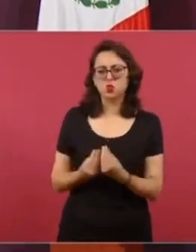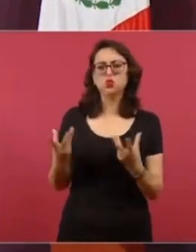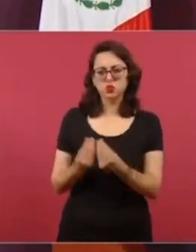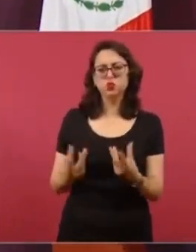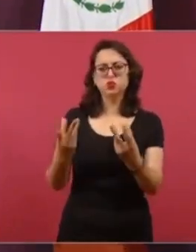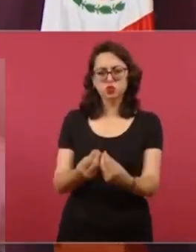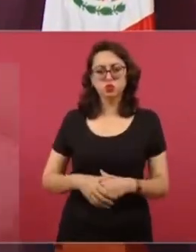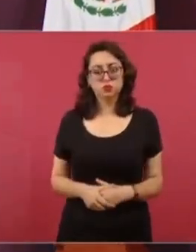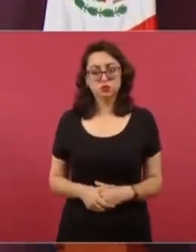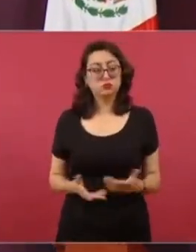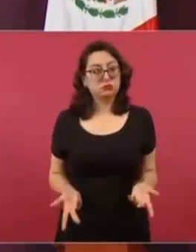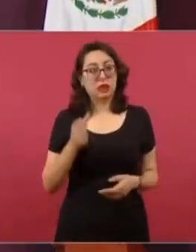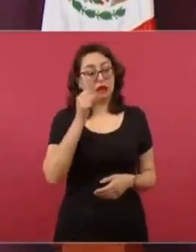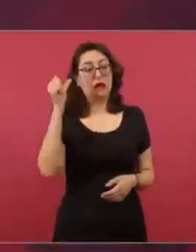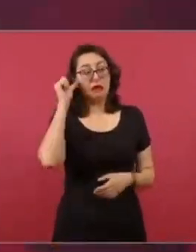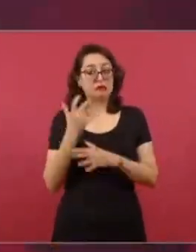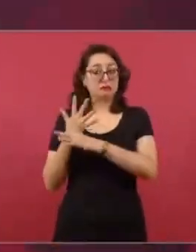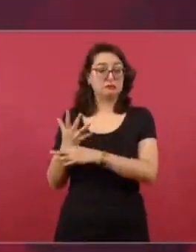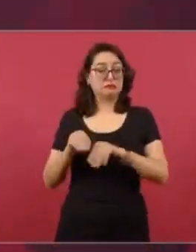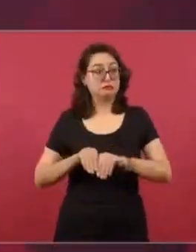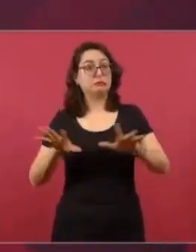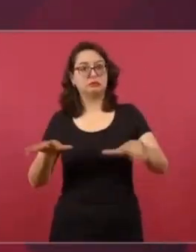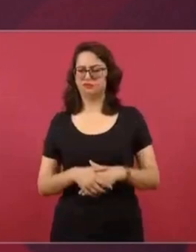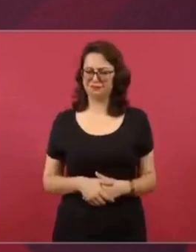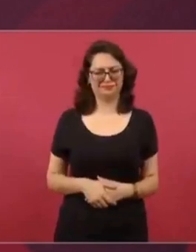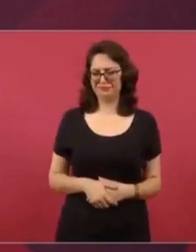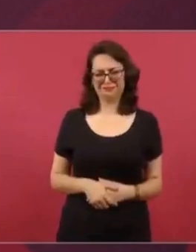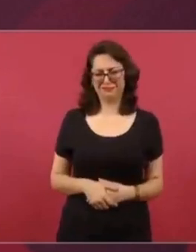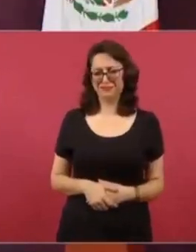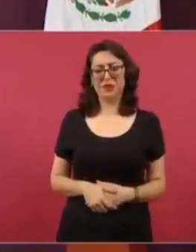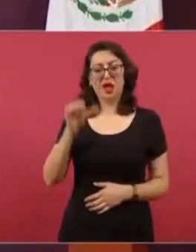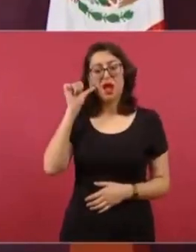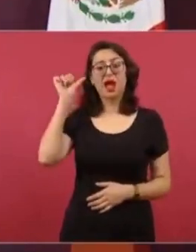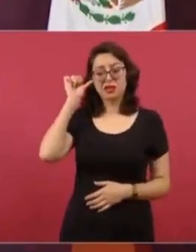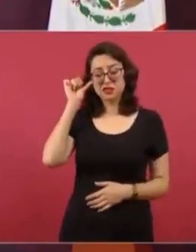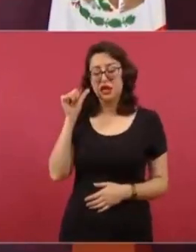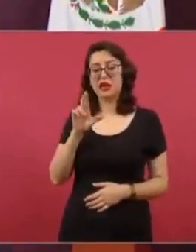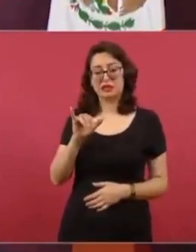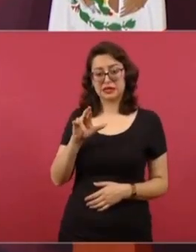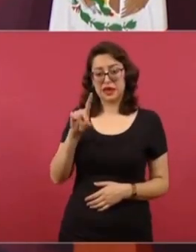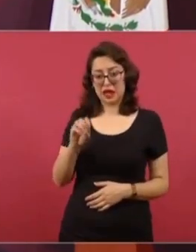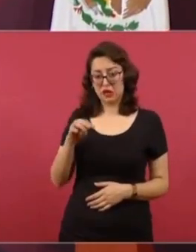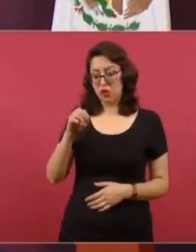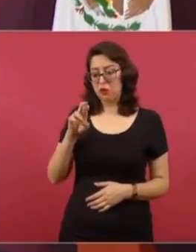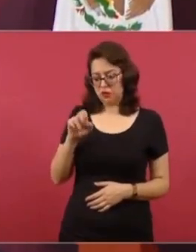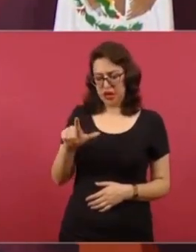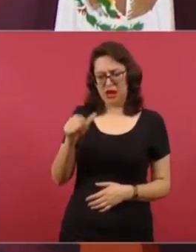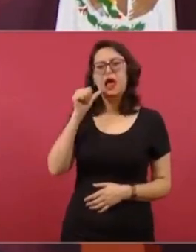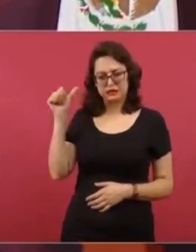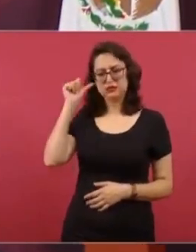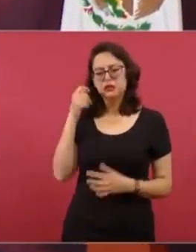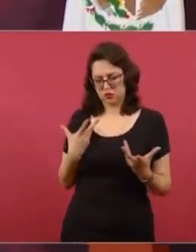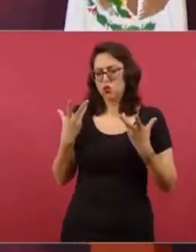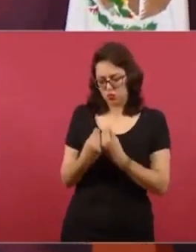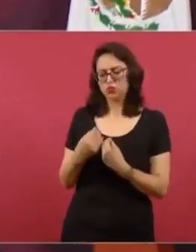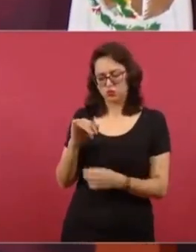Ayer. ¿Ayer salió? Sí, tras salió. Con el que estuve ayer fue con Ricardo Monreal. Con Ricardo Monreal, con el senador, sí. Sí, sí.